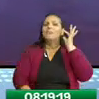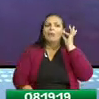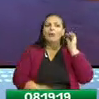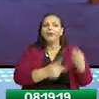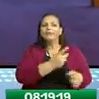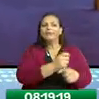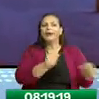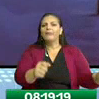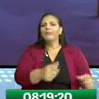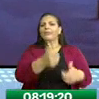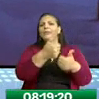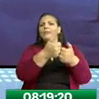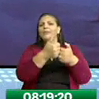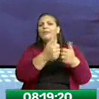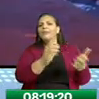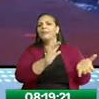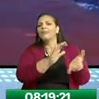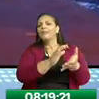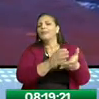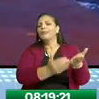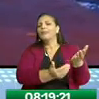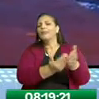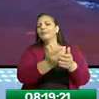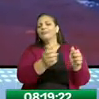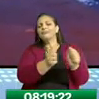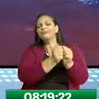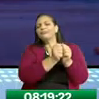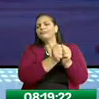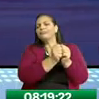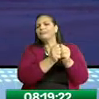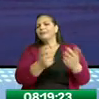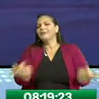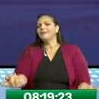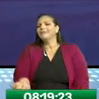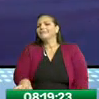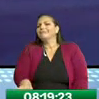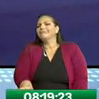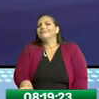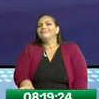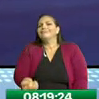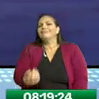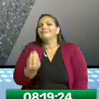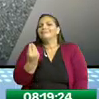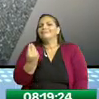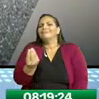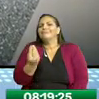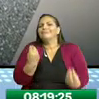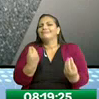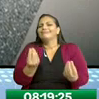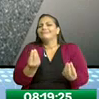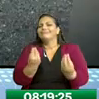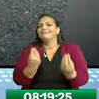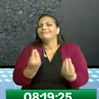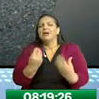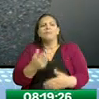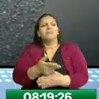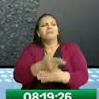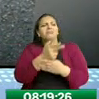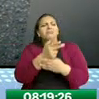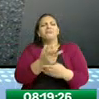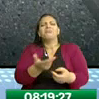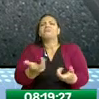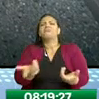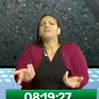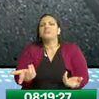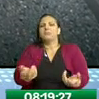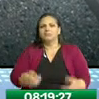persona. ¿Verdad? Entonces, cuando hay asesinato, claro. ¿Ah? Pero si hubiera habido asesinato, Hugo, se quedaba,